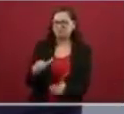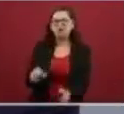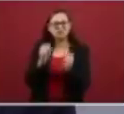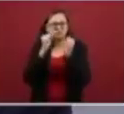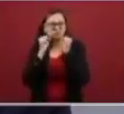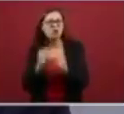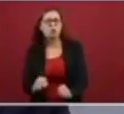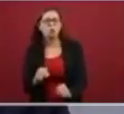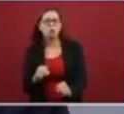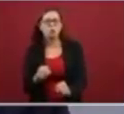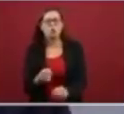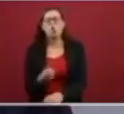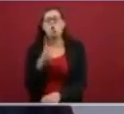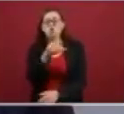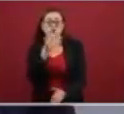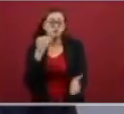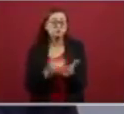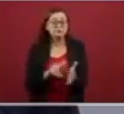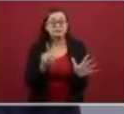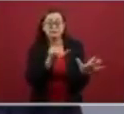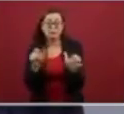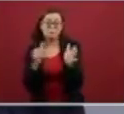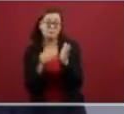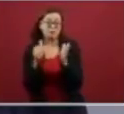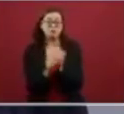2.700 millones de pesos.